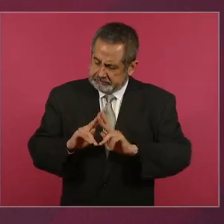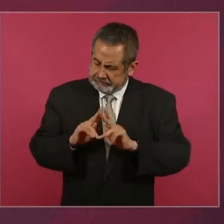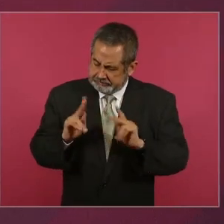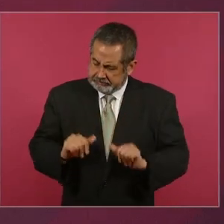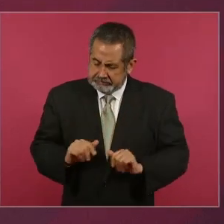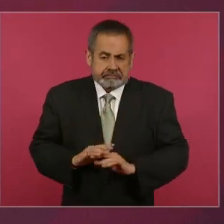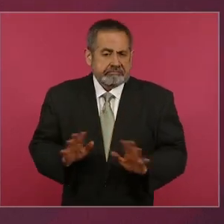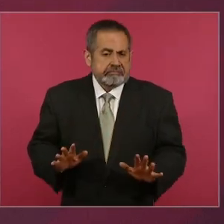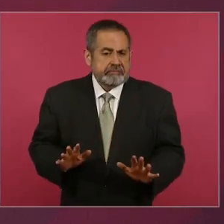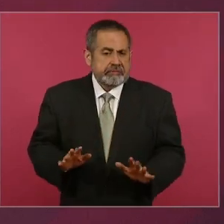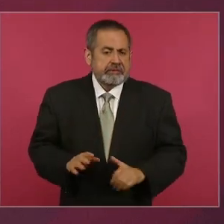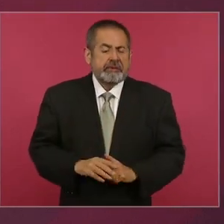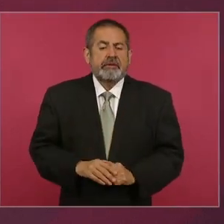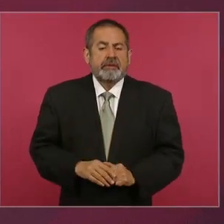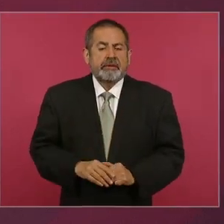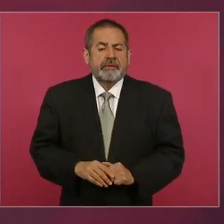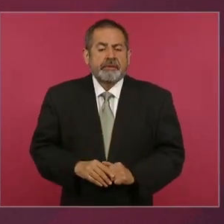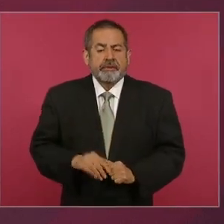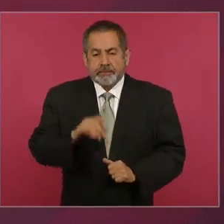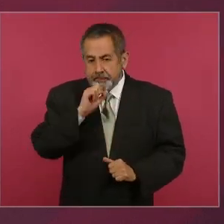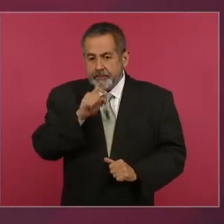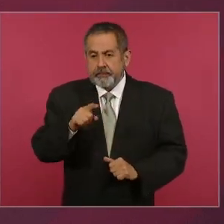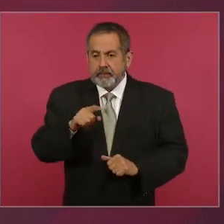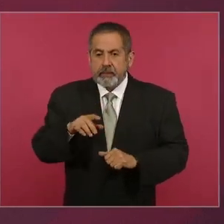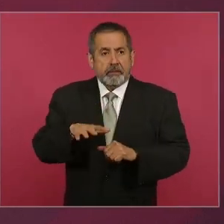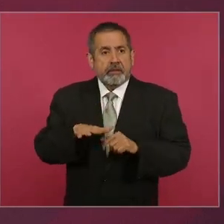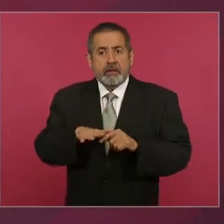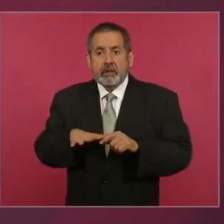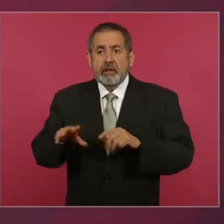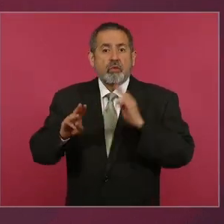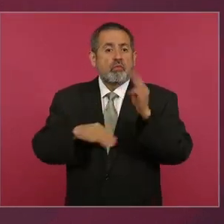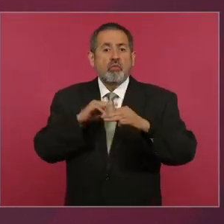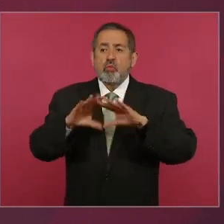además, que se extienda,